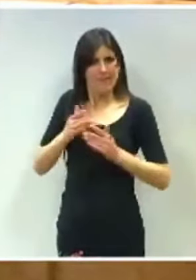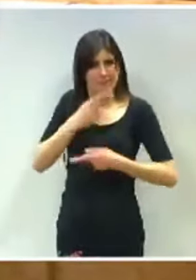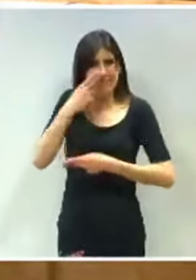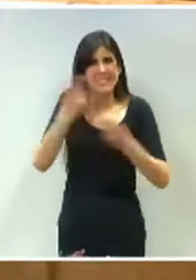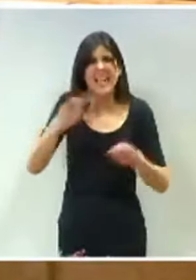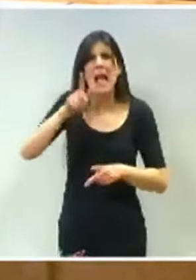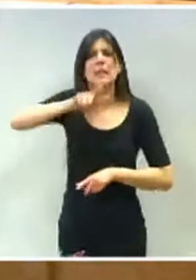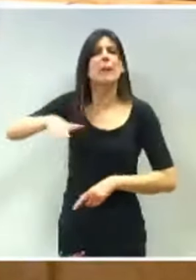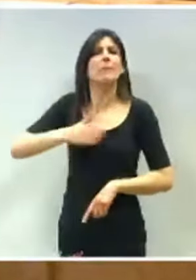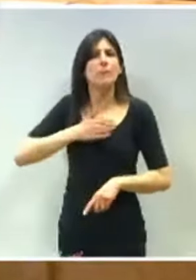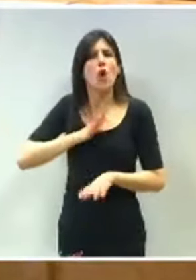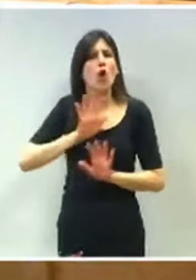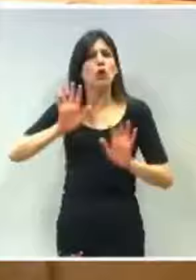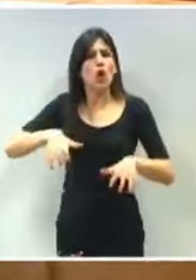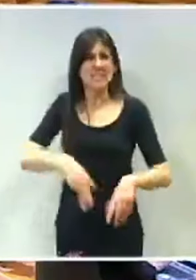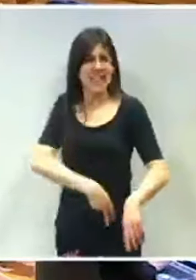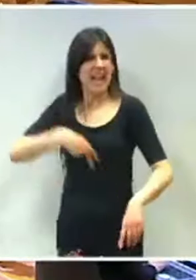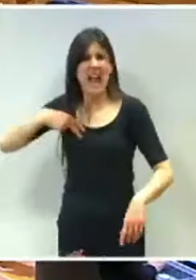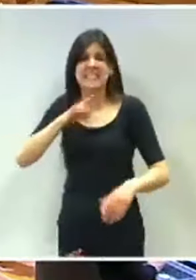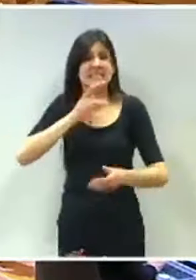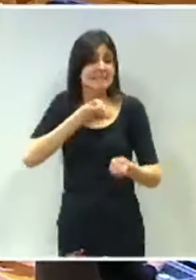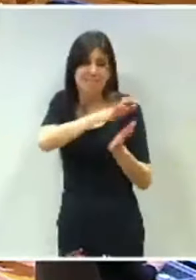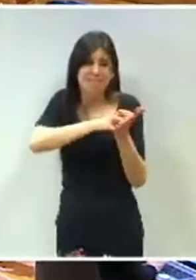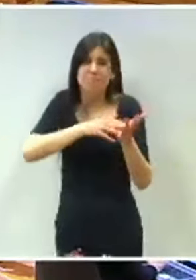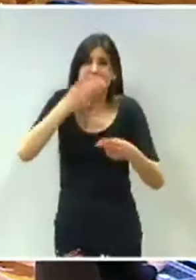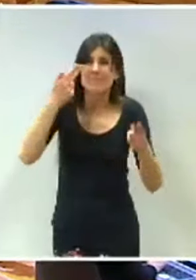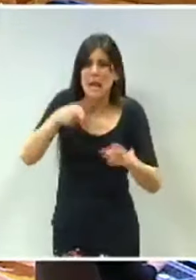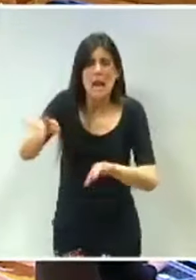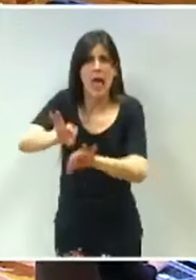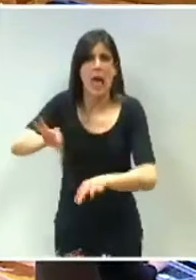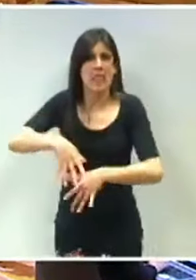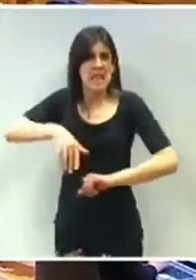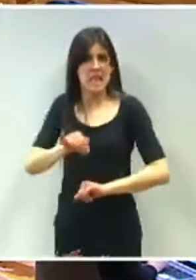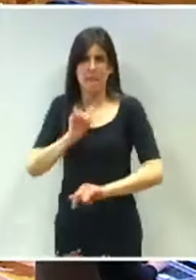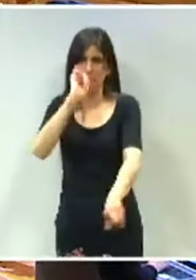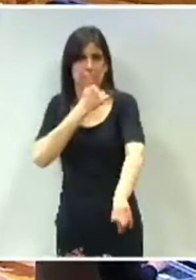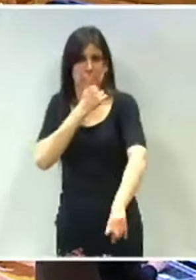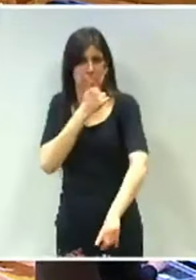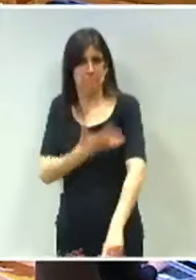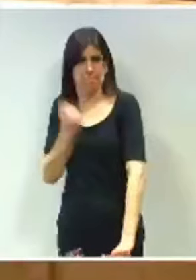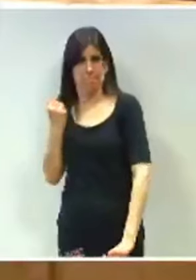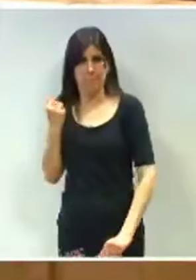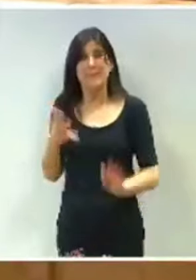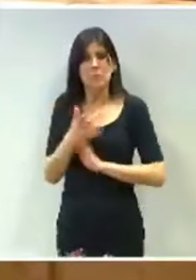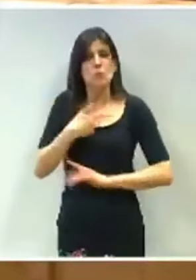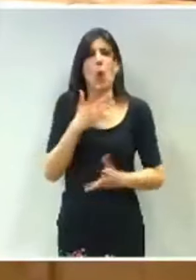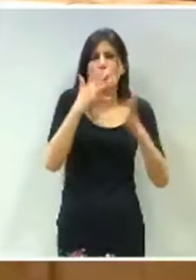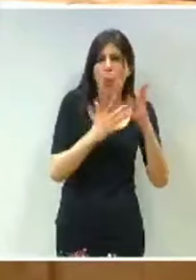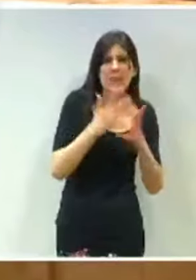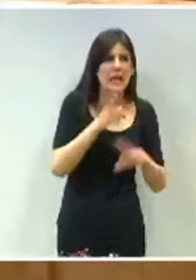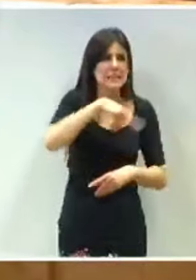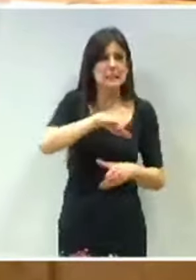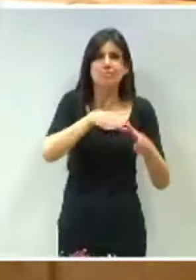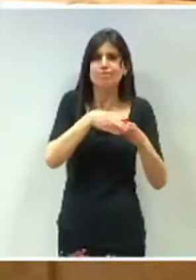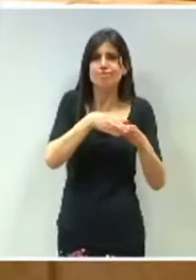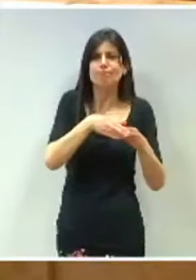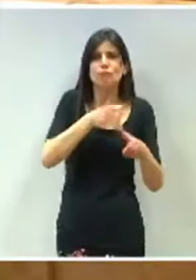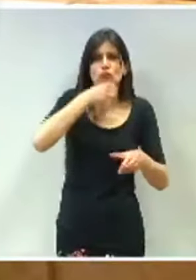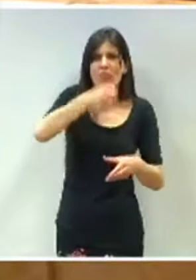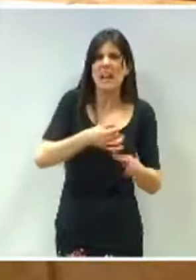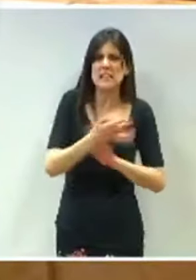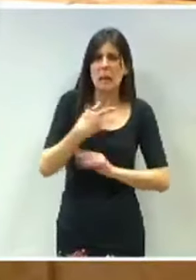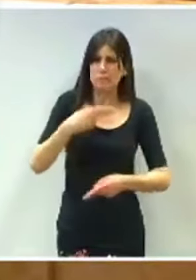generales ni las rellenan nosotros nuestras cuentas como partido socialista las auditamos